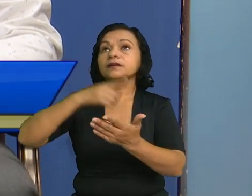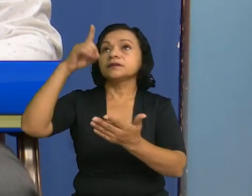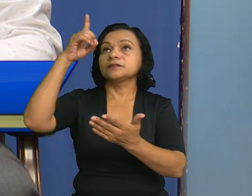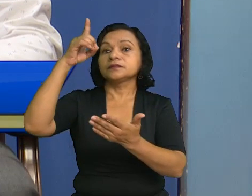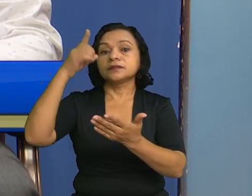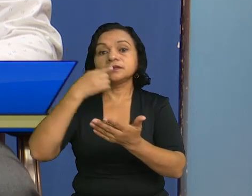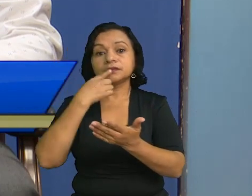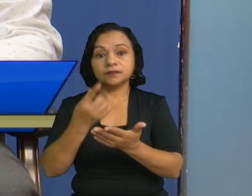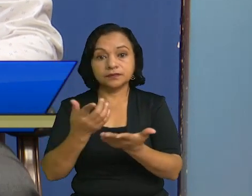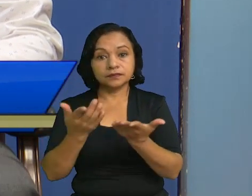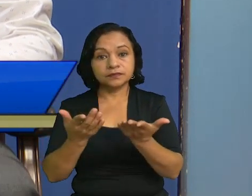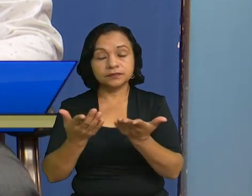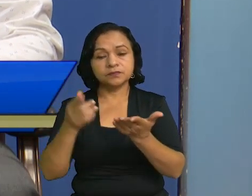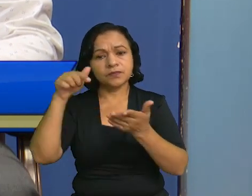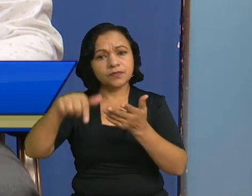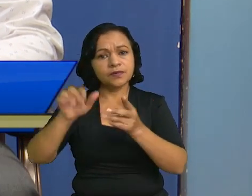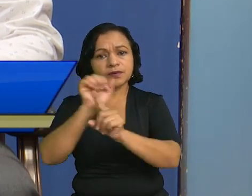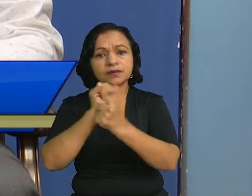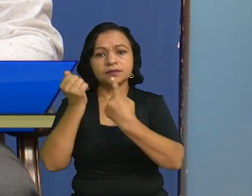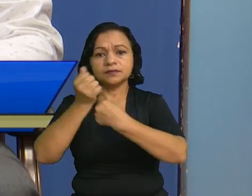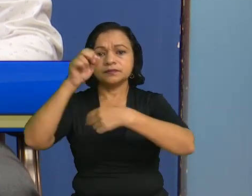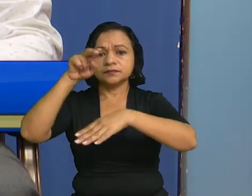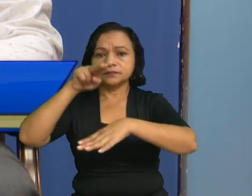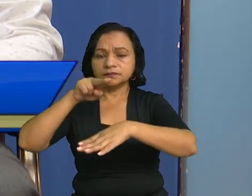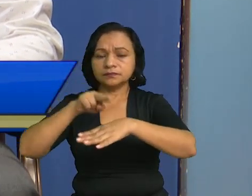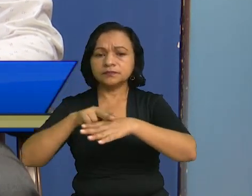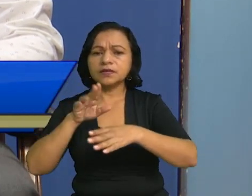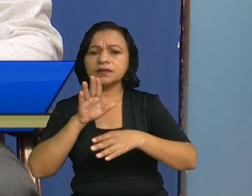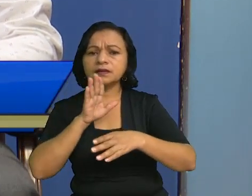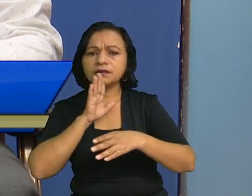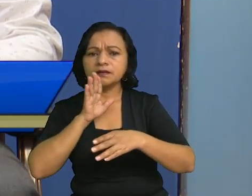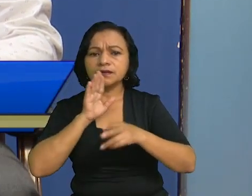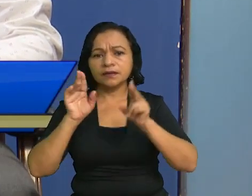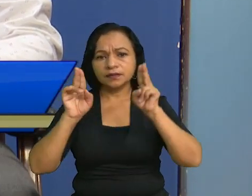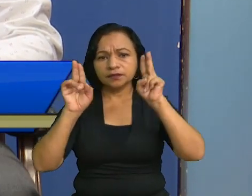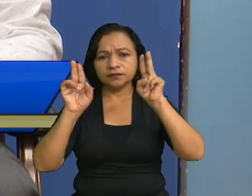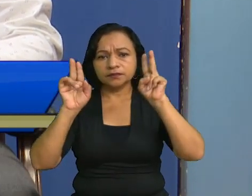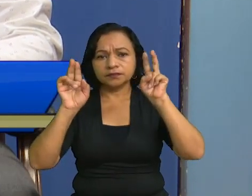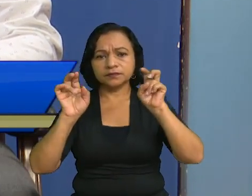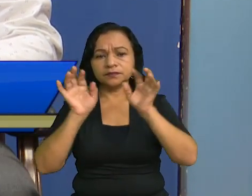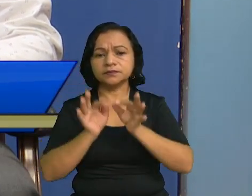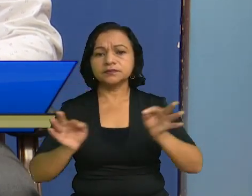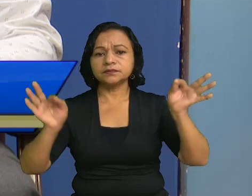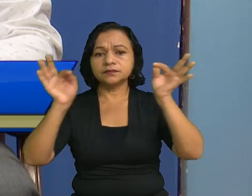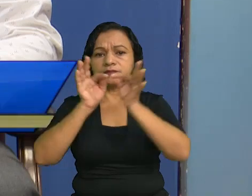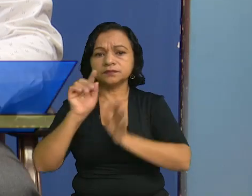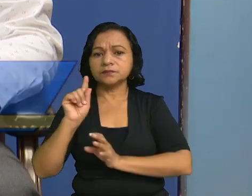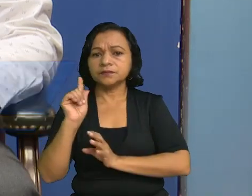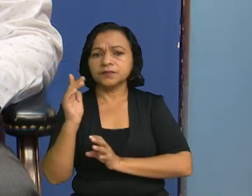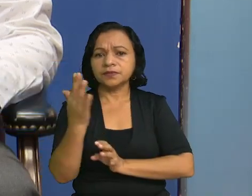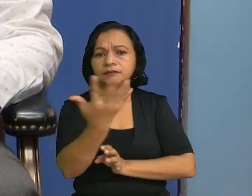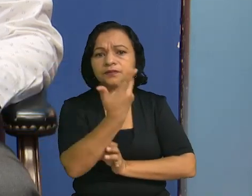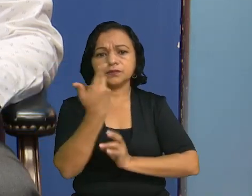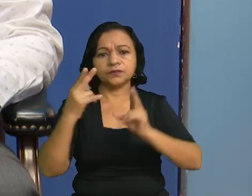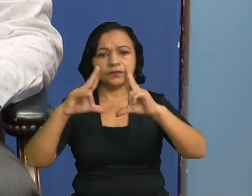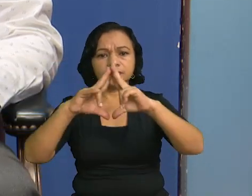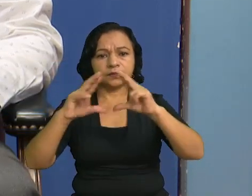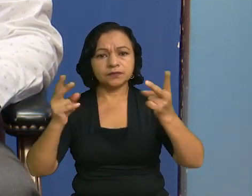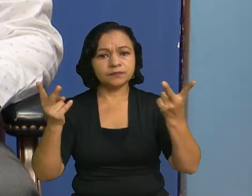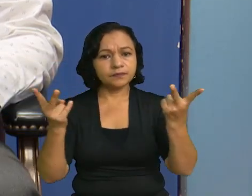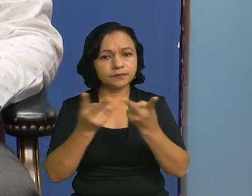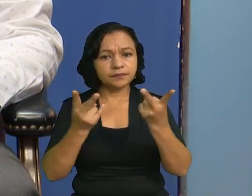desde el parlamento una oportunidad para conversar sobre un tema muy importante para todo el territorio nacional para esas comunidades